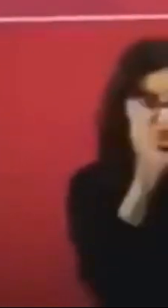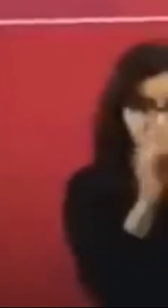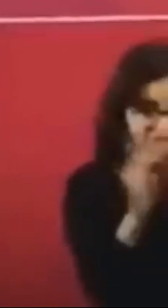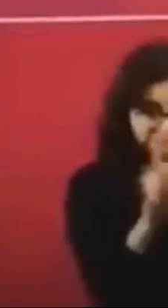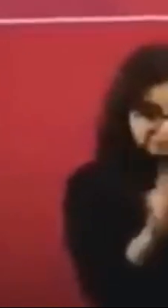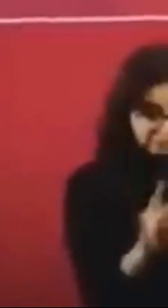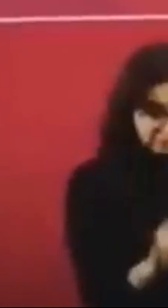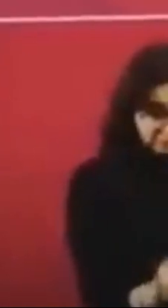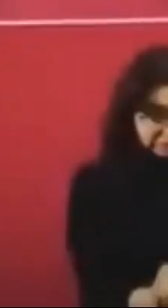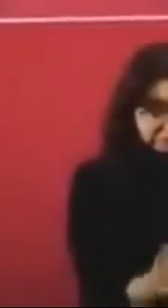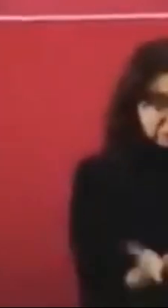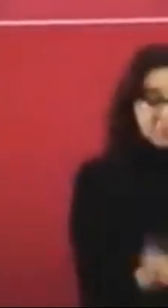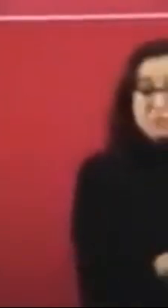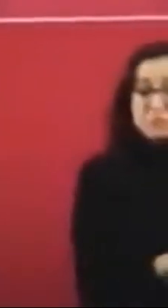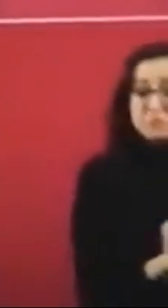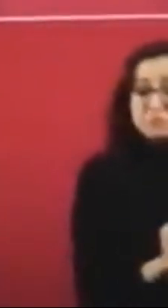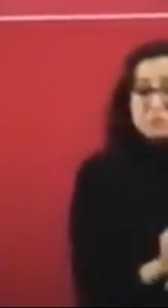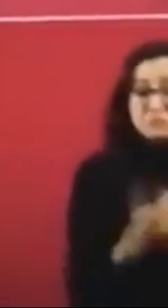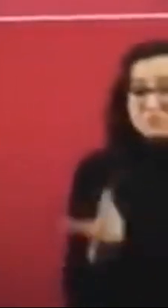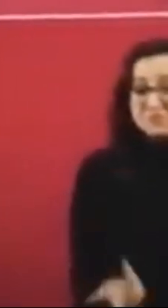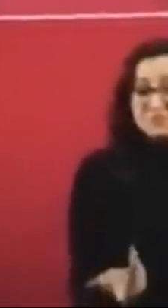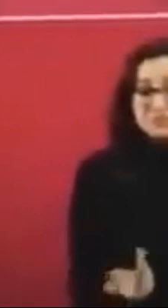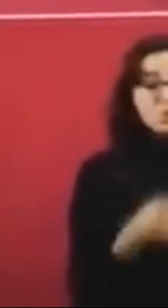Es un joven que es detenido,